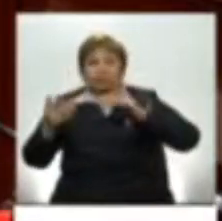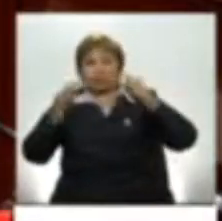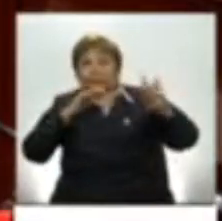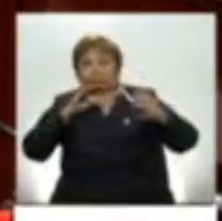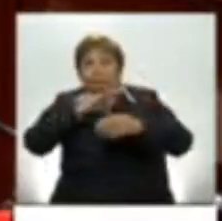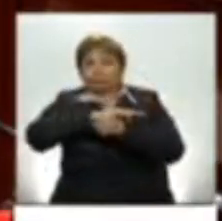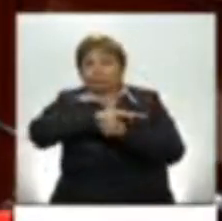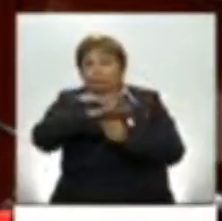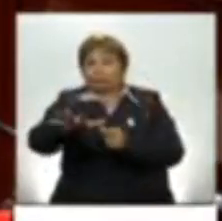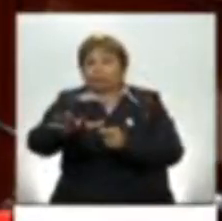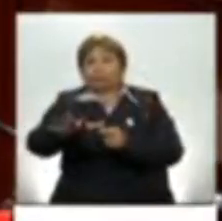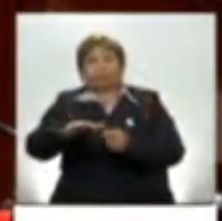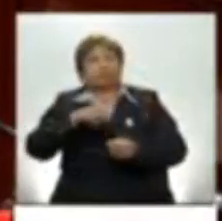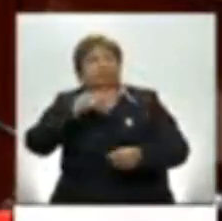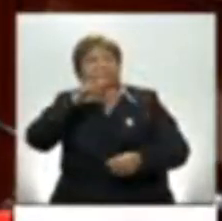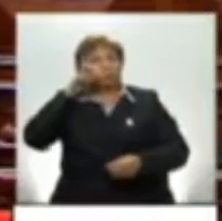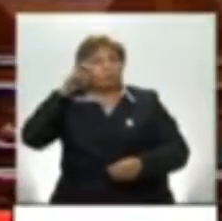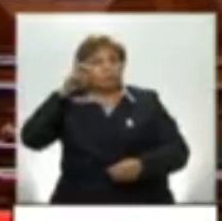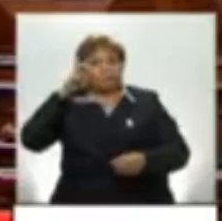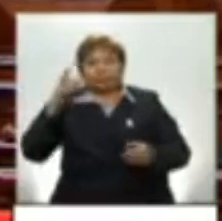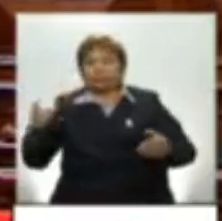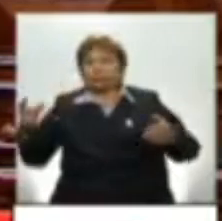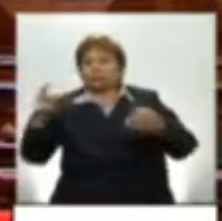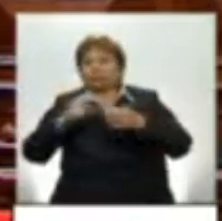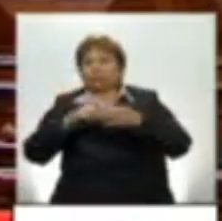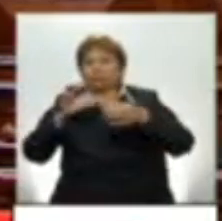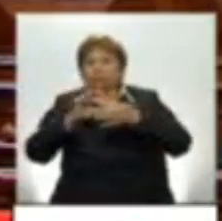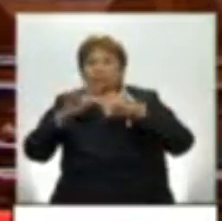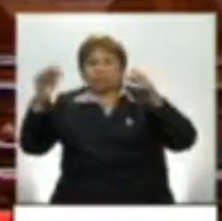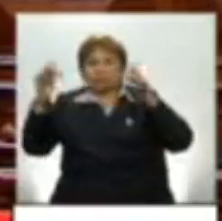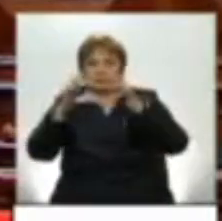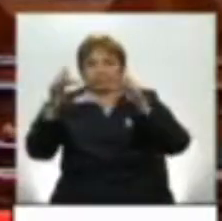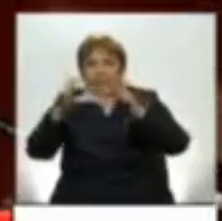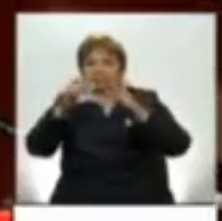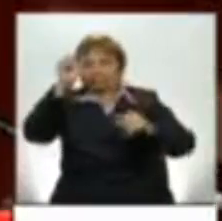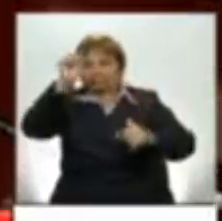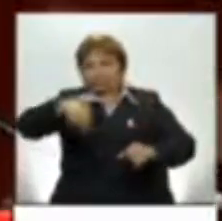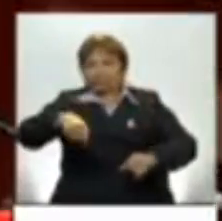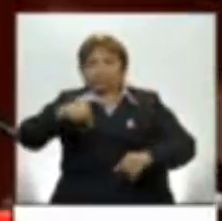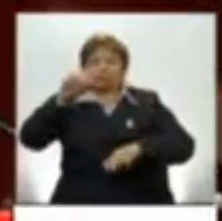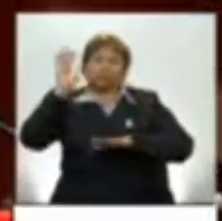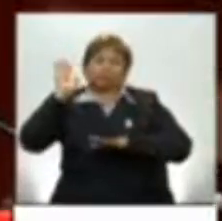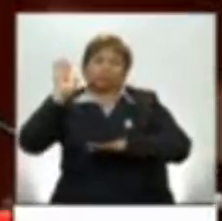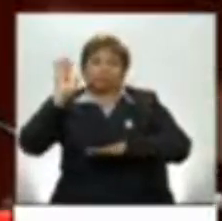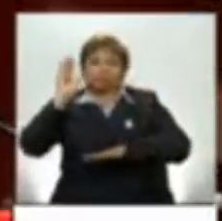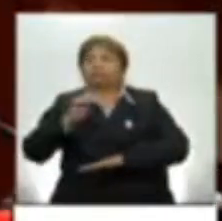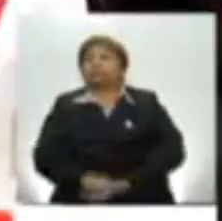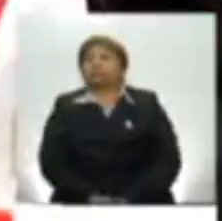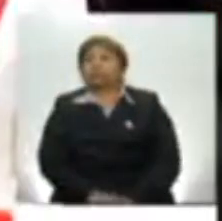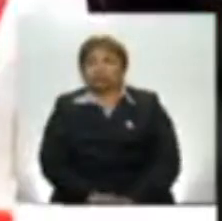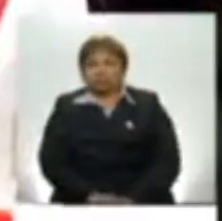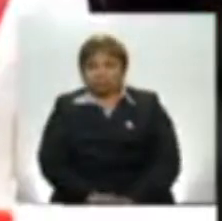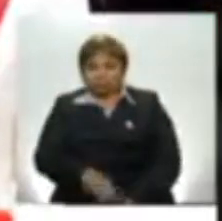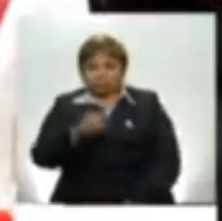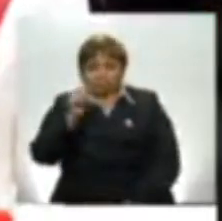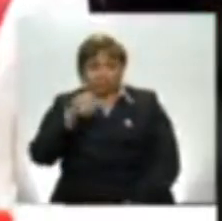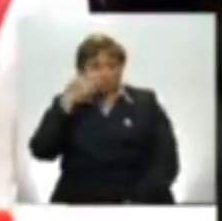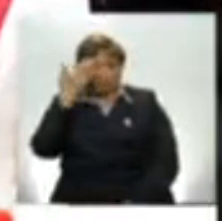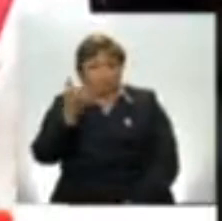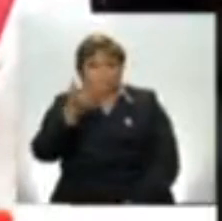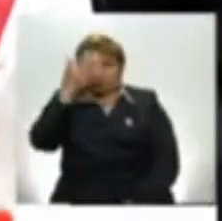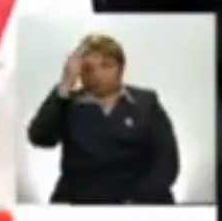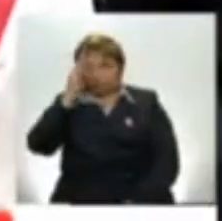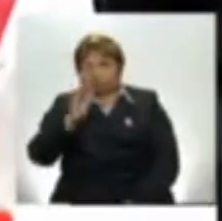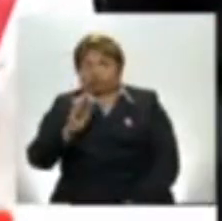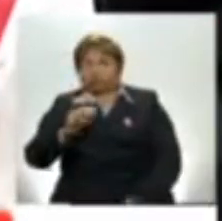COVID, por un Loreto integrado, conectado y soberano, sí, juro. Si así lo hace, que Dios